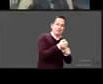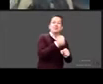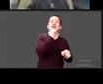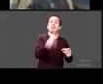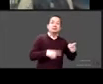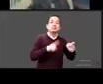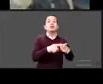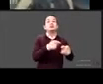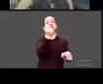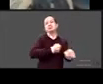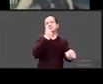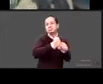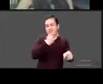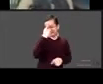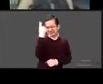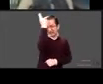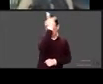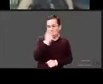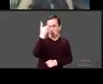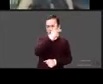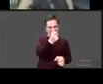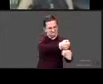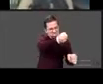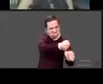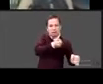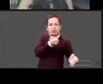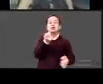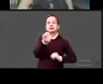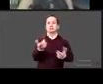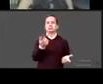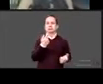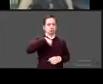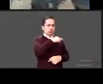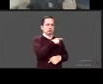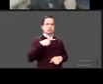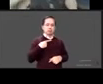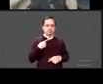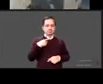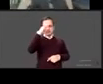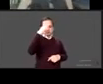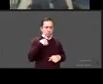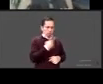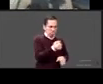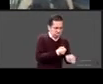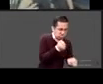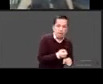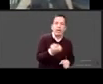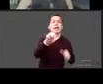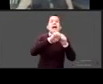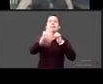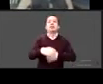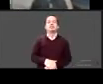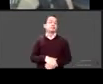las niñas. Tenemos que reflexionar la forma en que ejercemos violencia psicológica contra ellas y contra ellos. Si le digo, ya no te voy a querer porque no